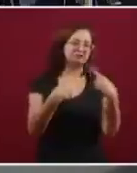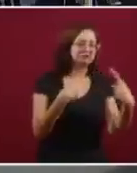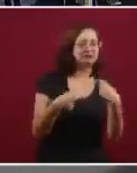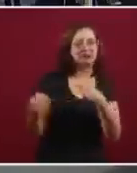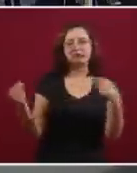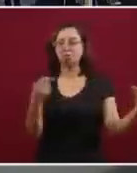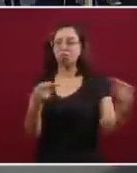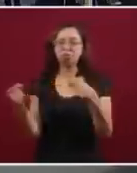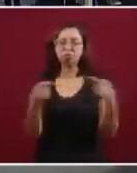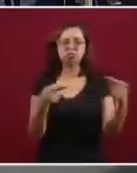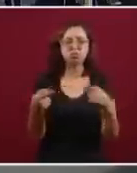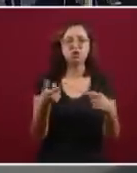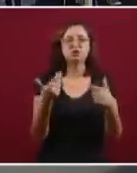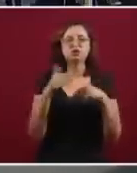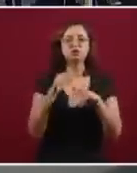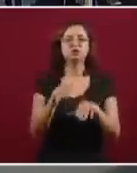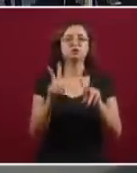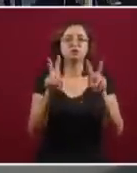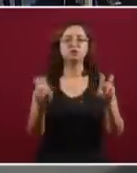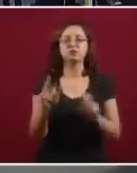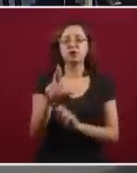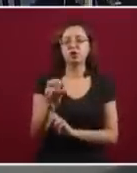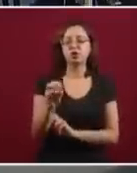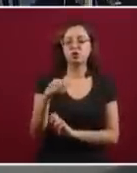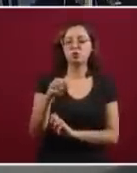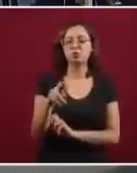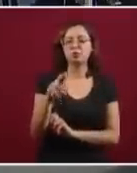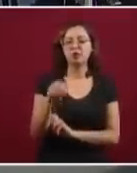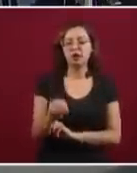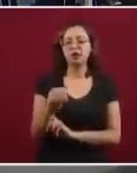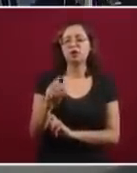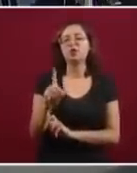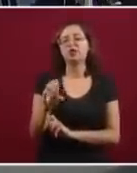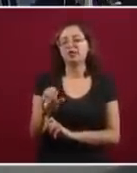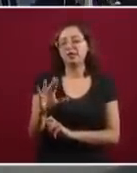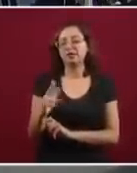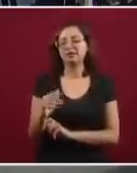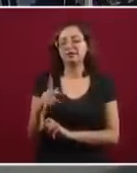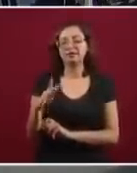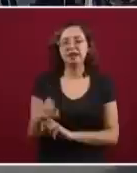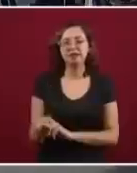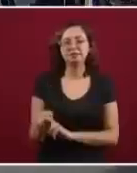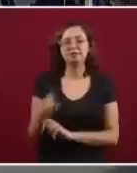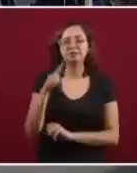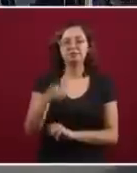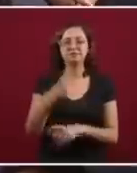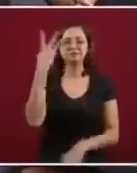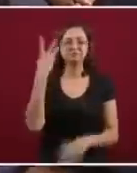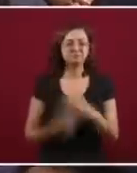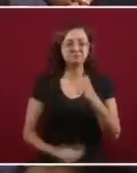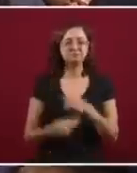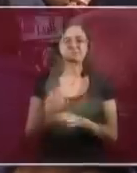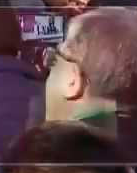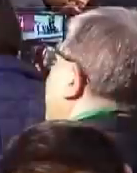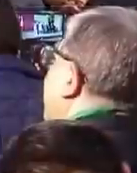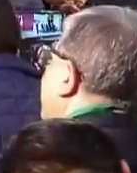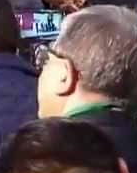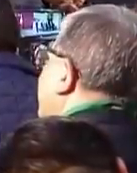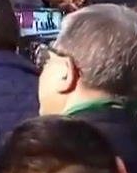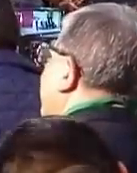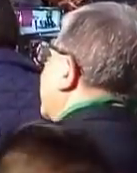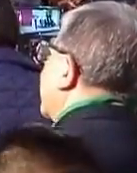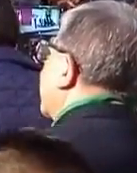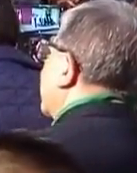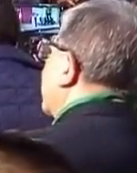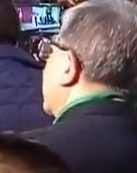el caso romero deschamps que se fue del país que se le escapó a la fiscal general de la república que se le confiscaron sus